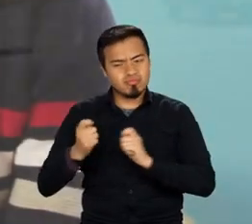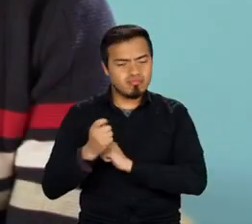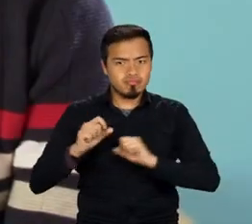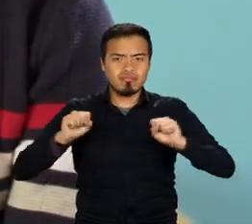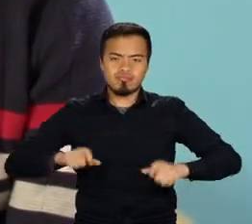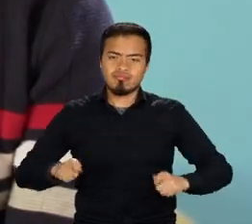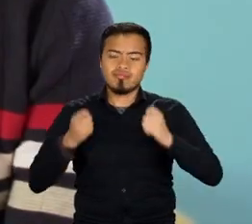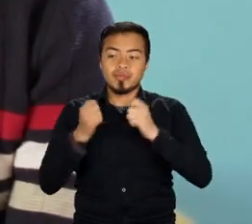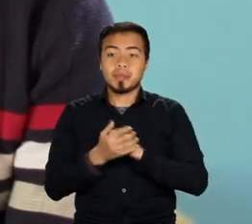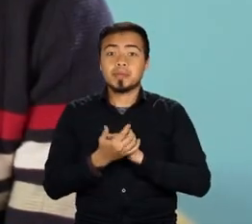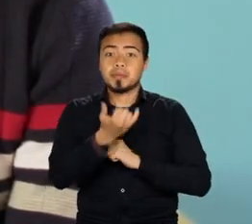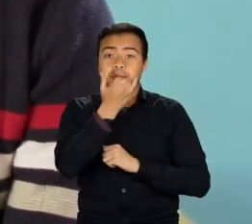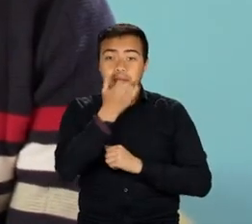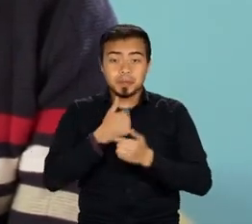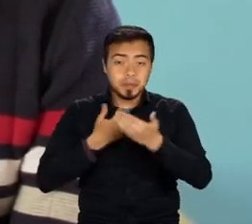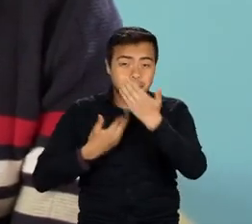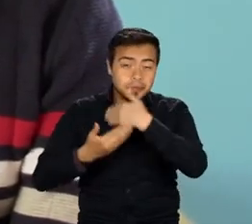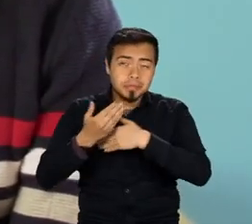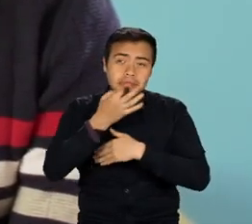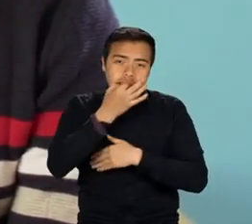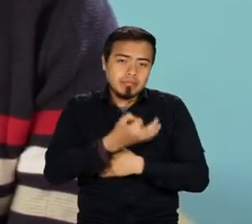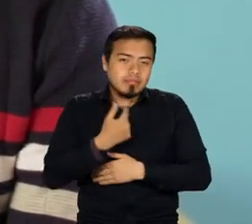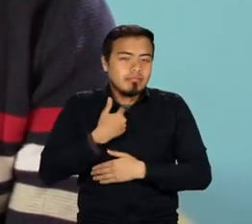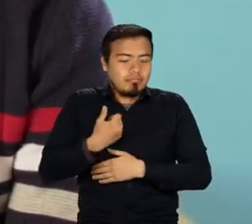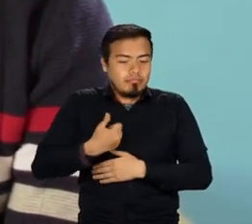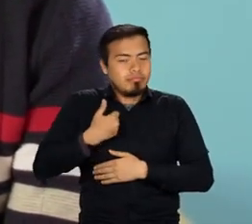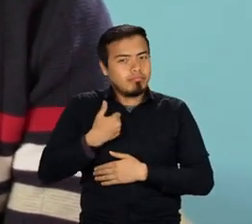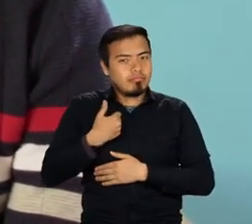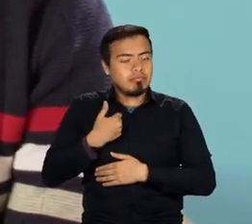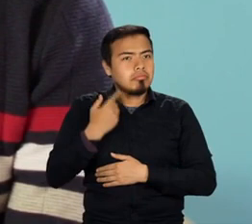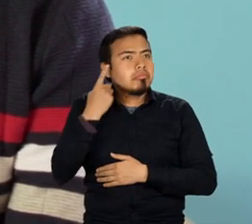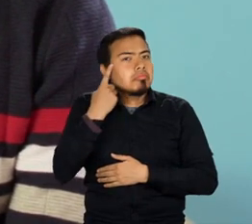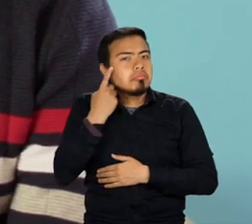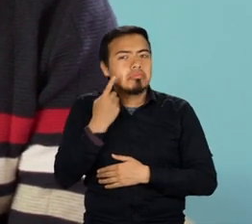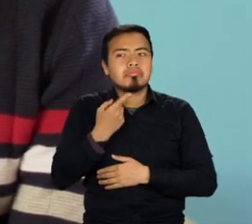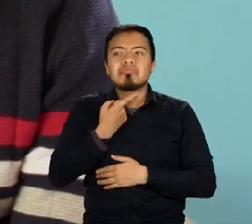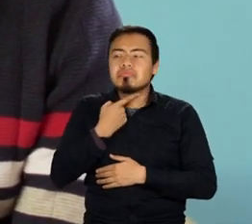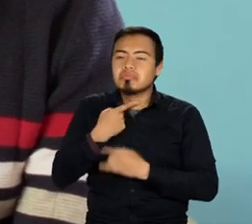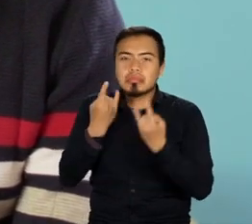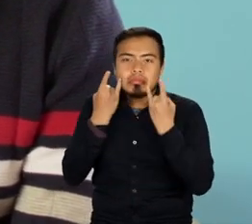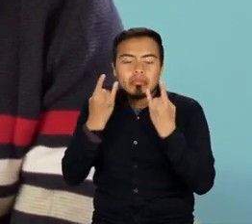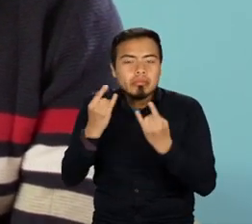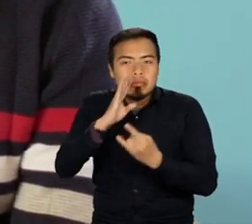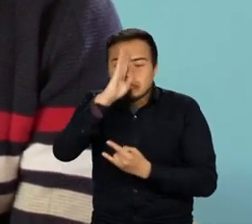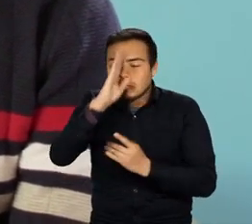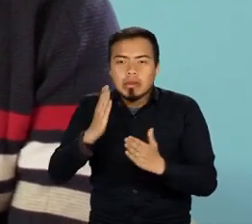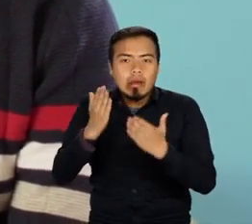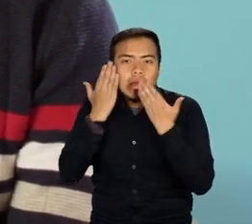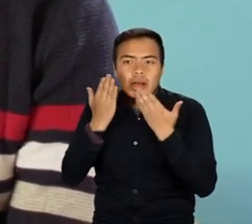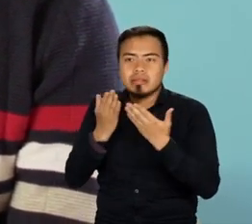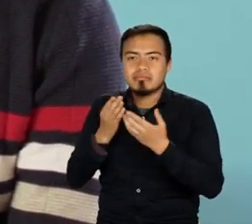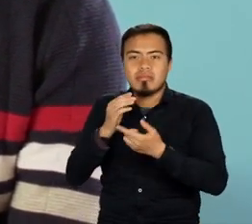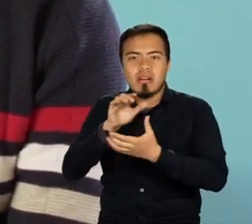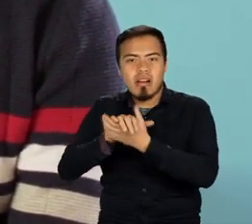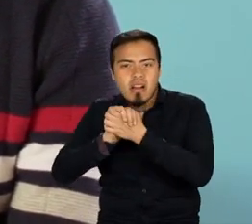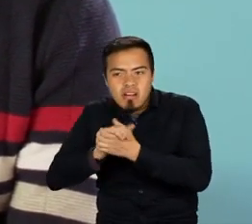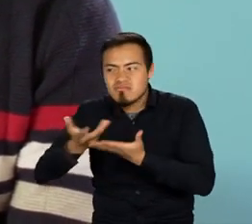Antonio era pues un adolescente que le gustaba salir con sus amigos, le